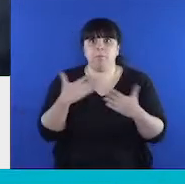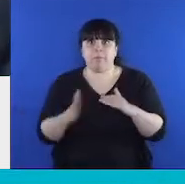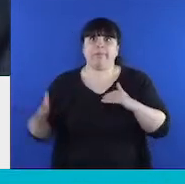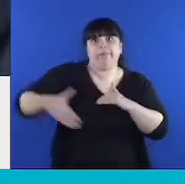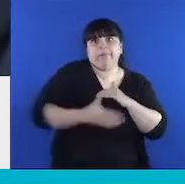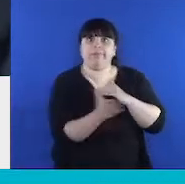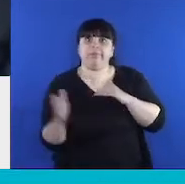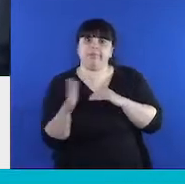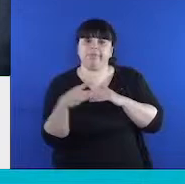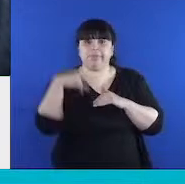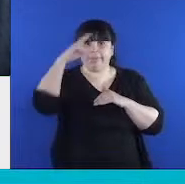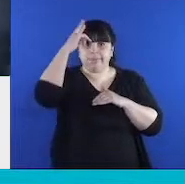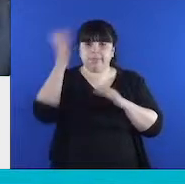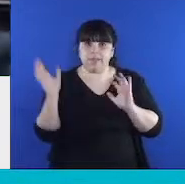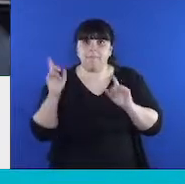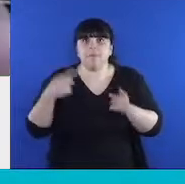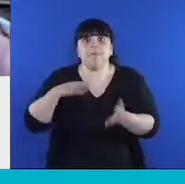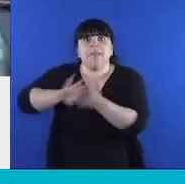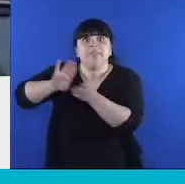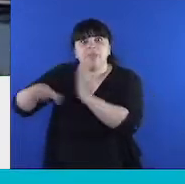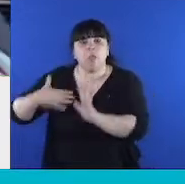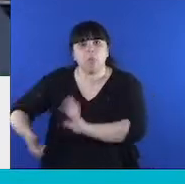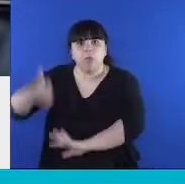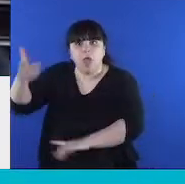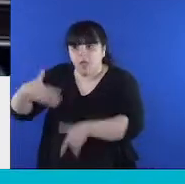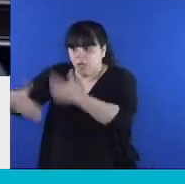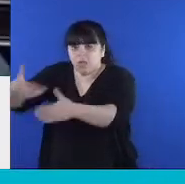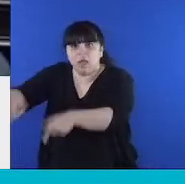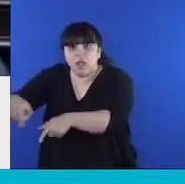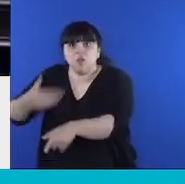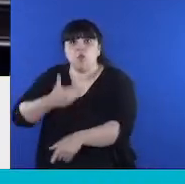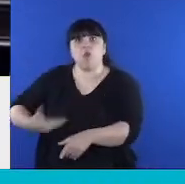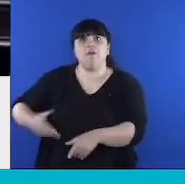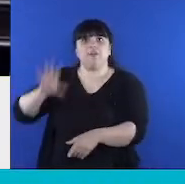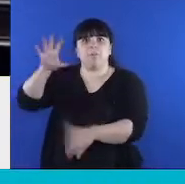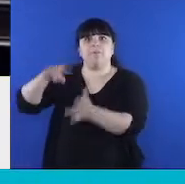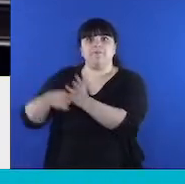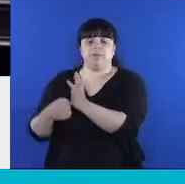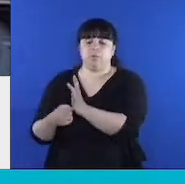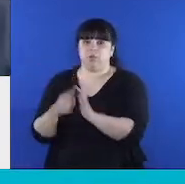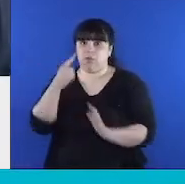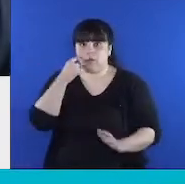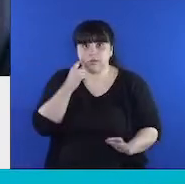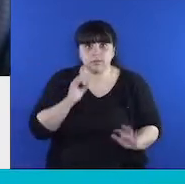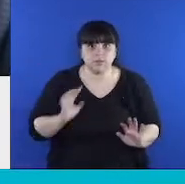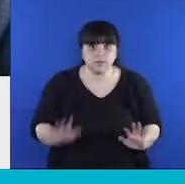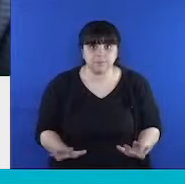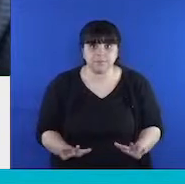endeudamiento por parte del Gobierno de la provincia de Buenos Aires.